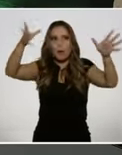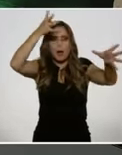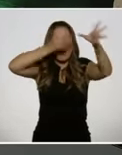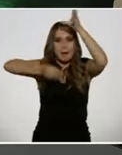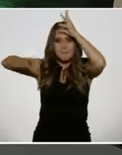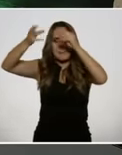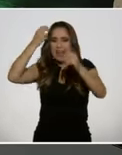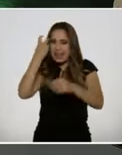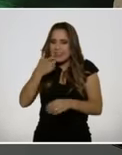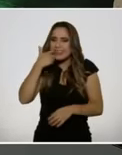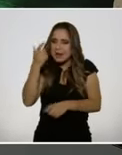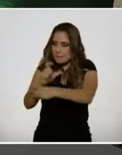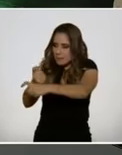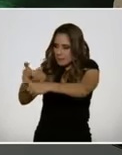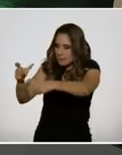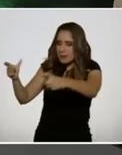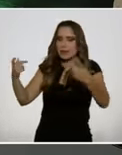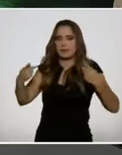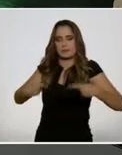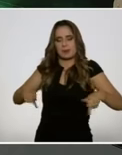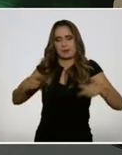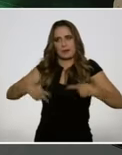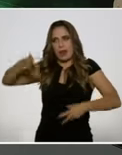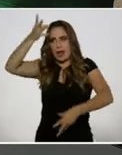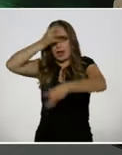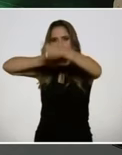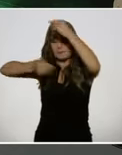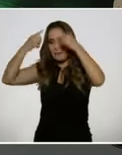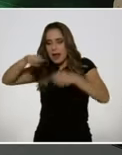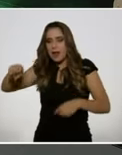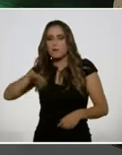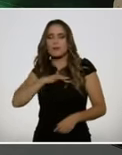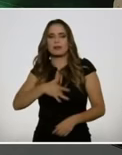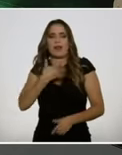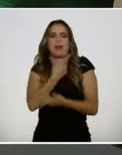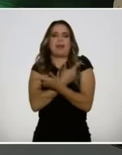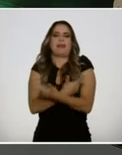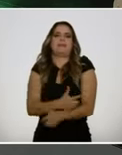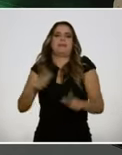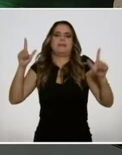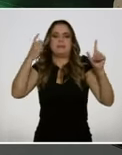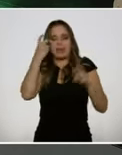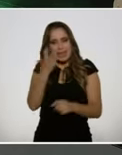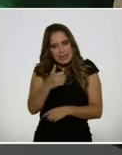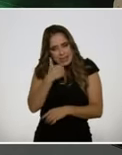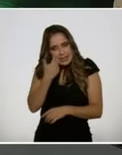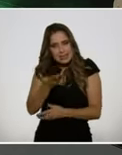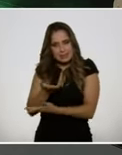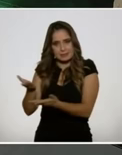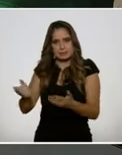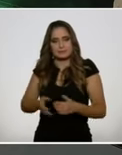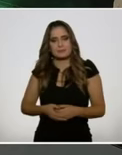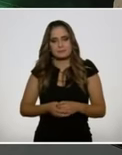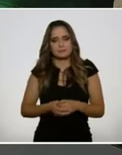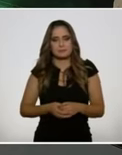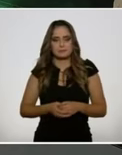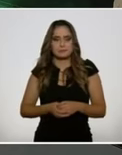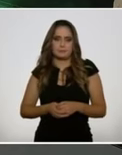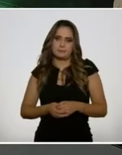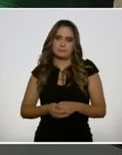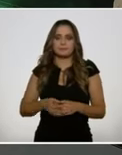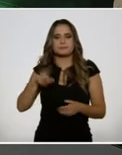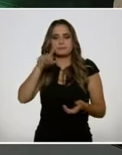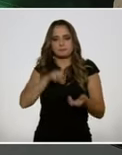mundo maravilloso de saberes, de conocimientos, y que eso da libertad. Tenemos que trabajar para ello. La estructura y organización del